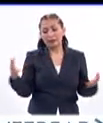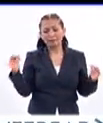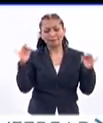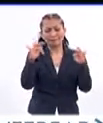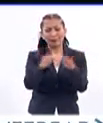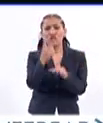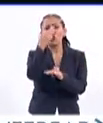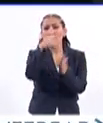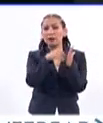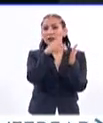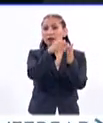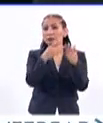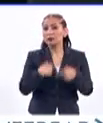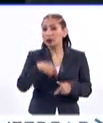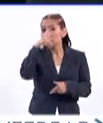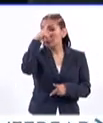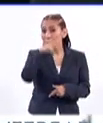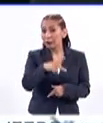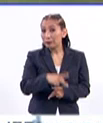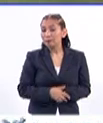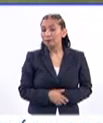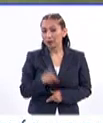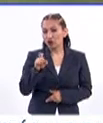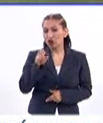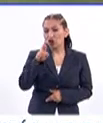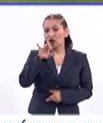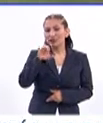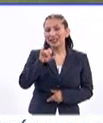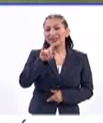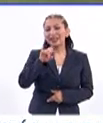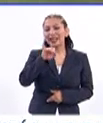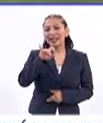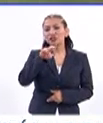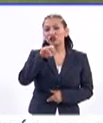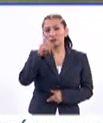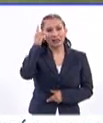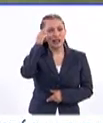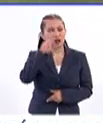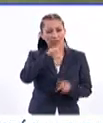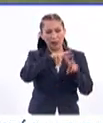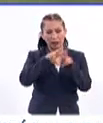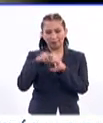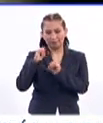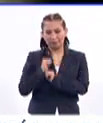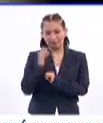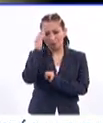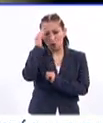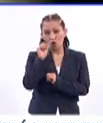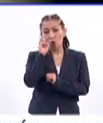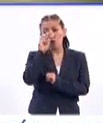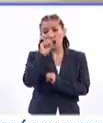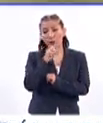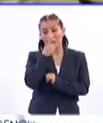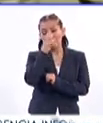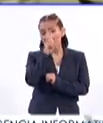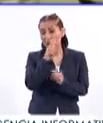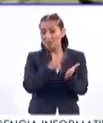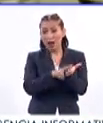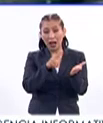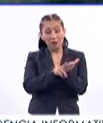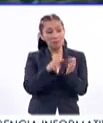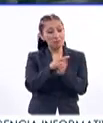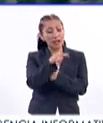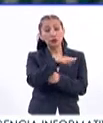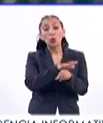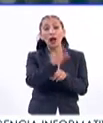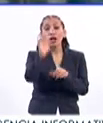congregar a casi 2 millones de mexicanos. El doctor José de Jesús González, director de Astronomía de la UNAM, afirma que el verdadero valor de un